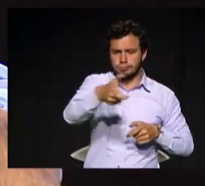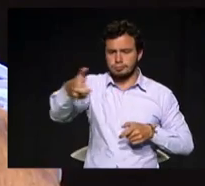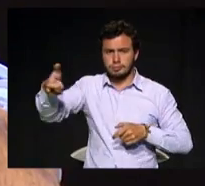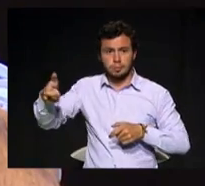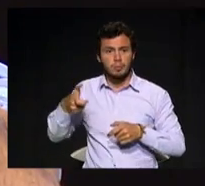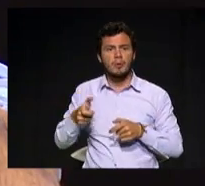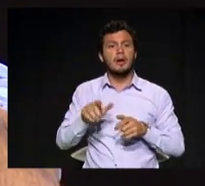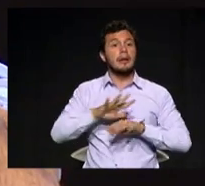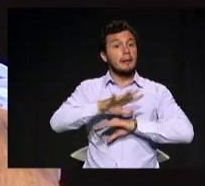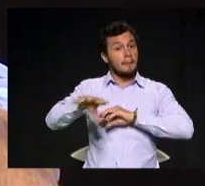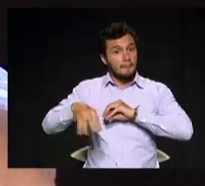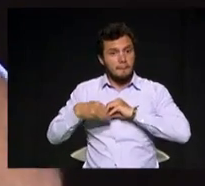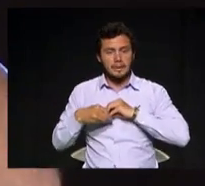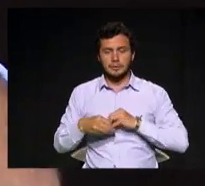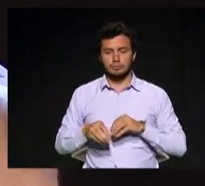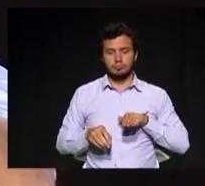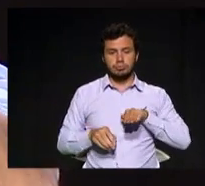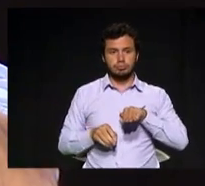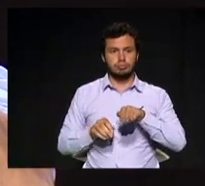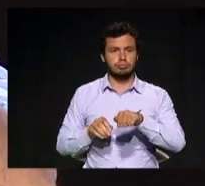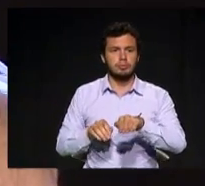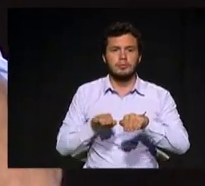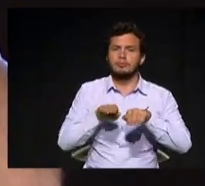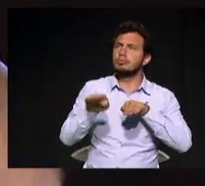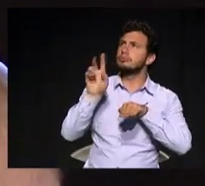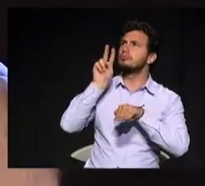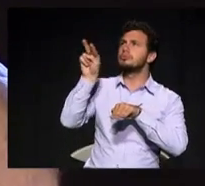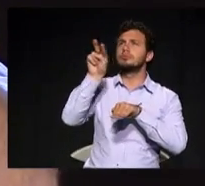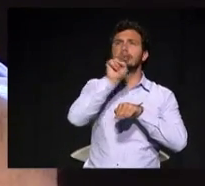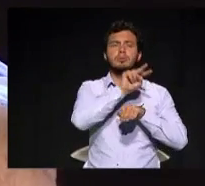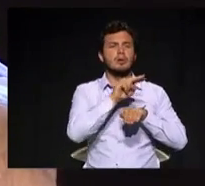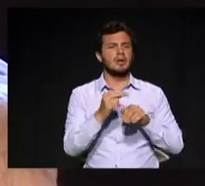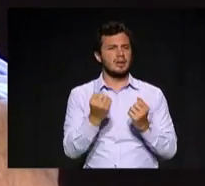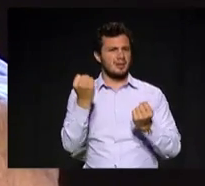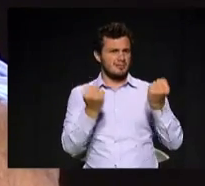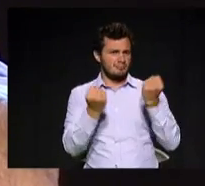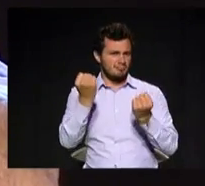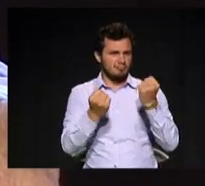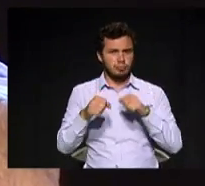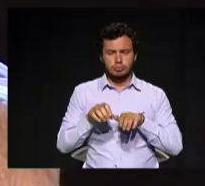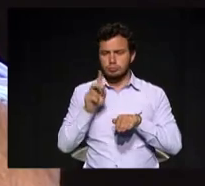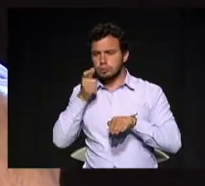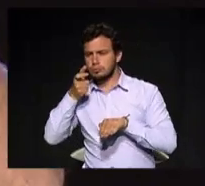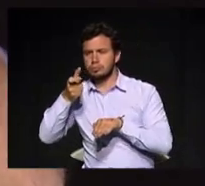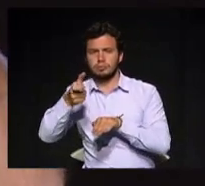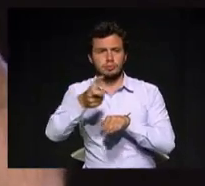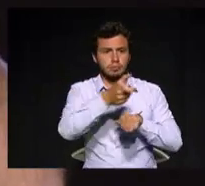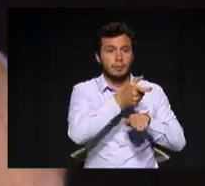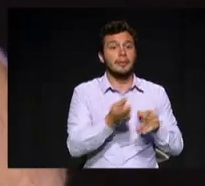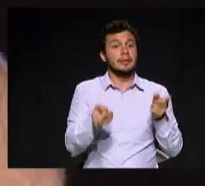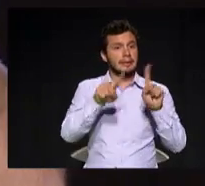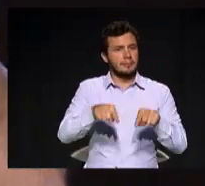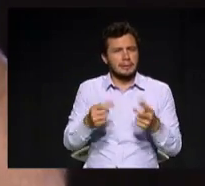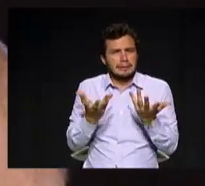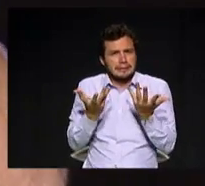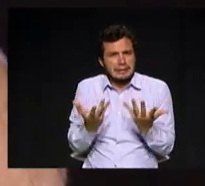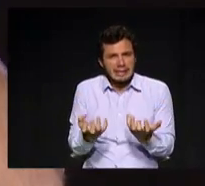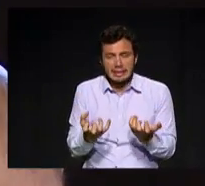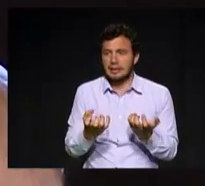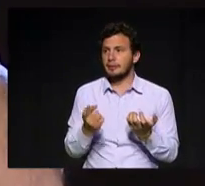cámaras de la ciudad los vehículos las las placas y lo que sigue es trabajar con inspectores inspectores de hacienda